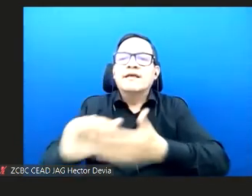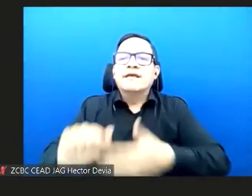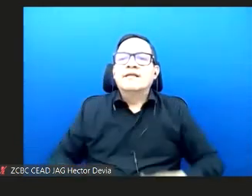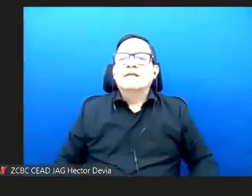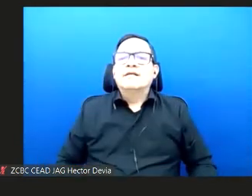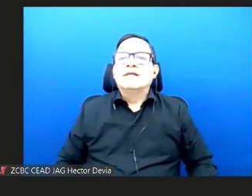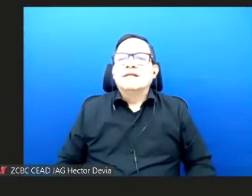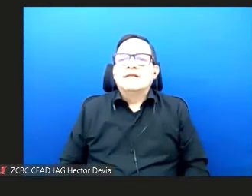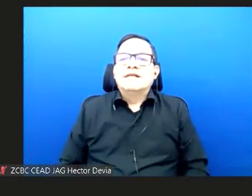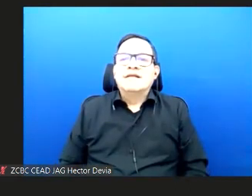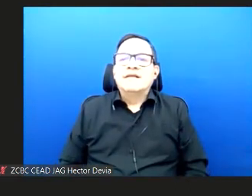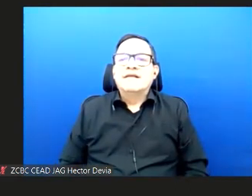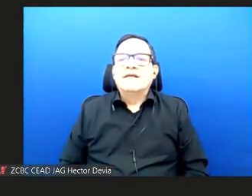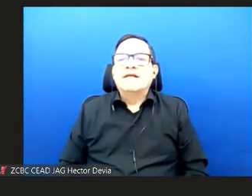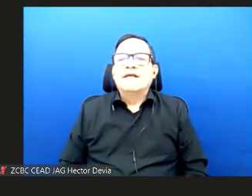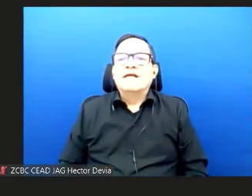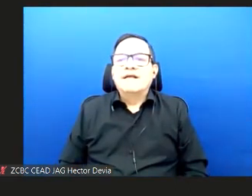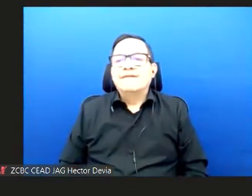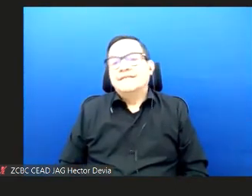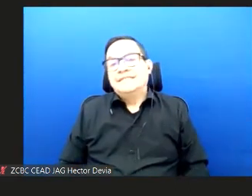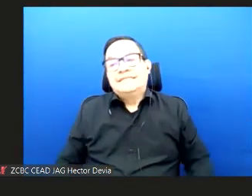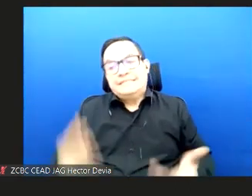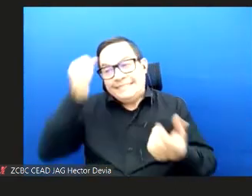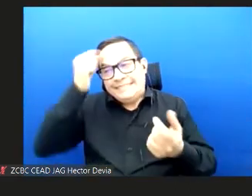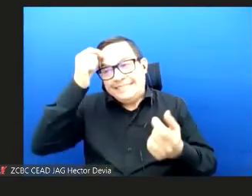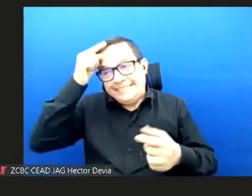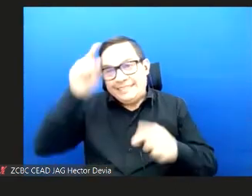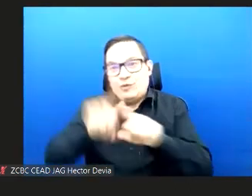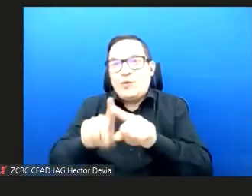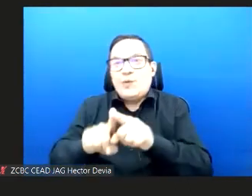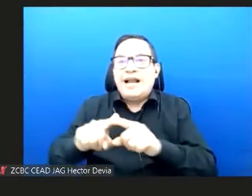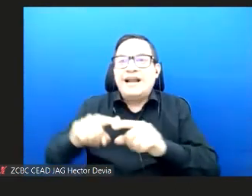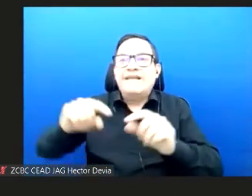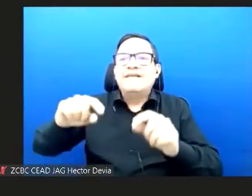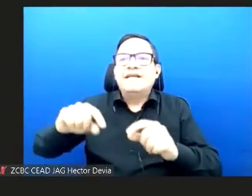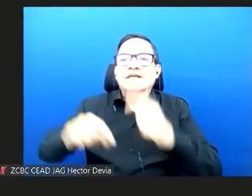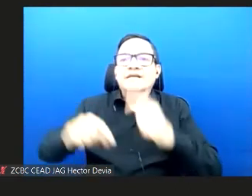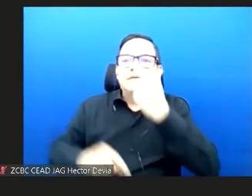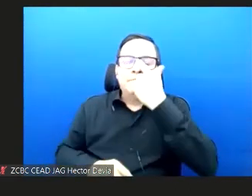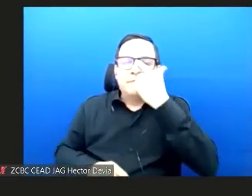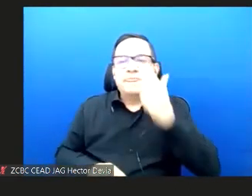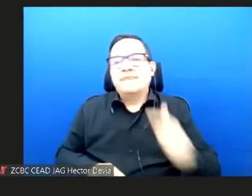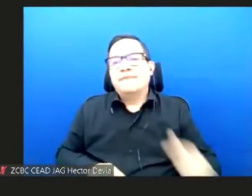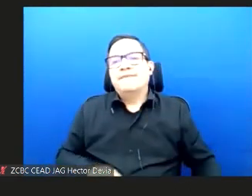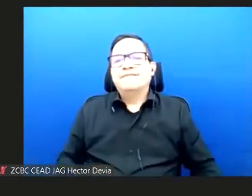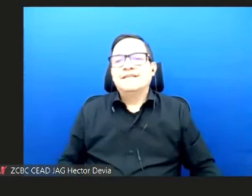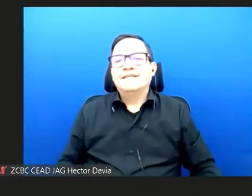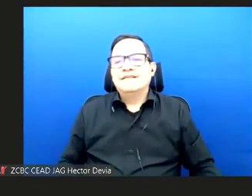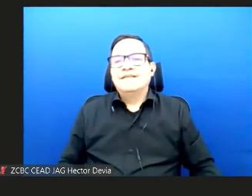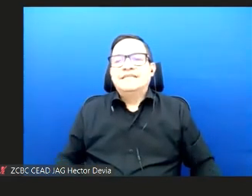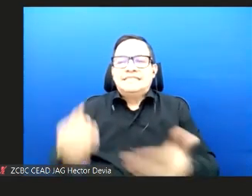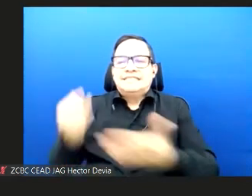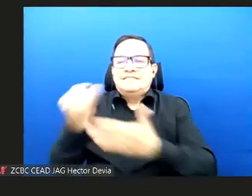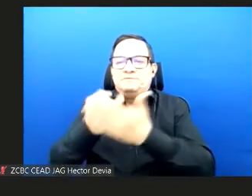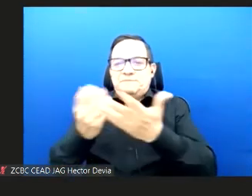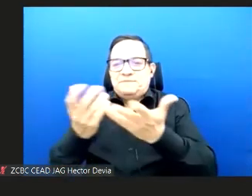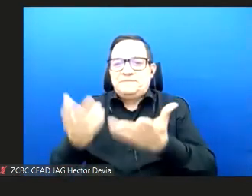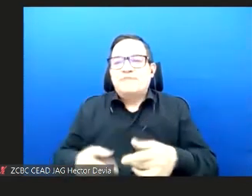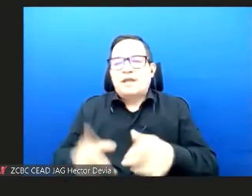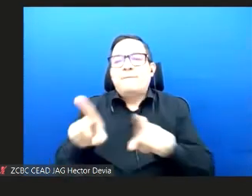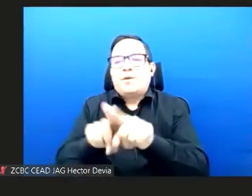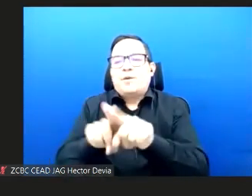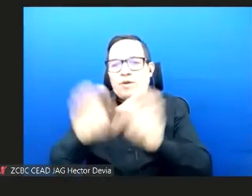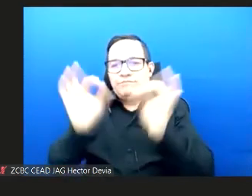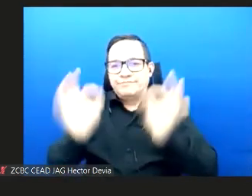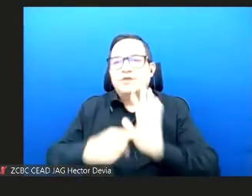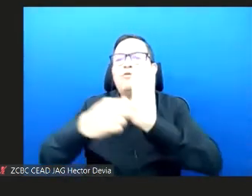esta partecita. Bueno, ustedes me entienden que hay que borrar la partecita. A mí casi no me da el dibujo, pero